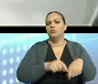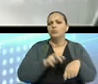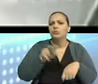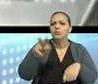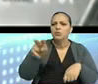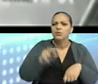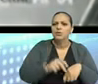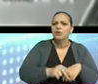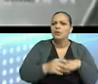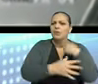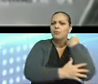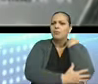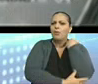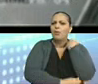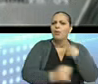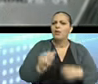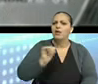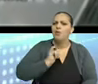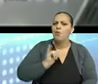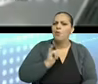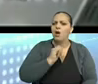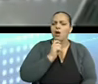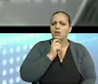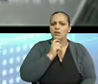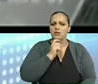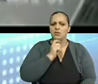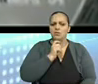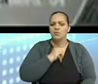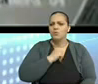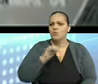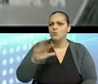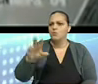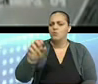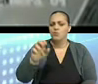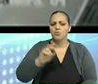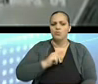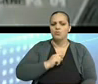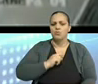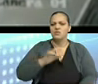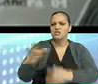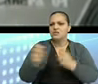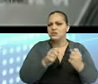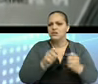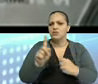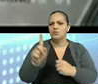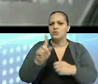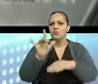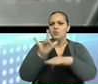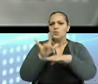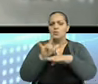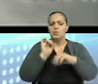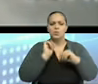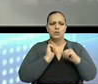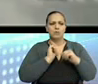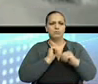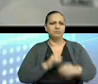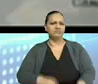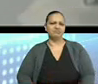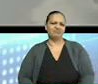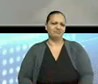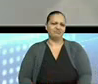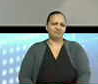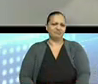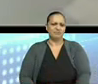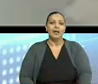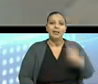vendiendo queso, leche, sí, gente que se faja día a día para llevar el alimento. De madrugada, ahorita. Esa gente madruga todas las mañanas a ganarse. ¿Cuánto